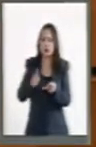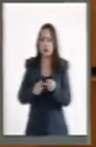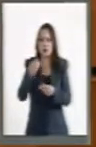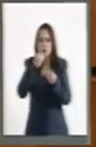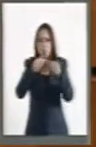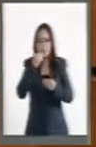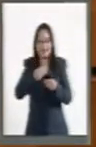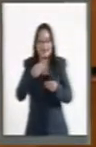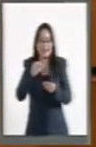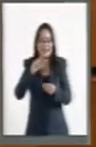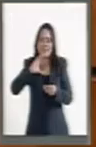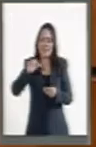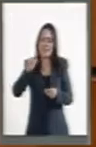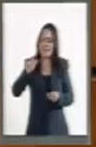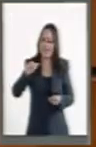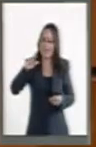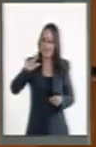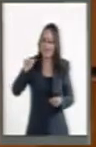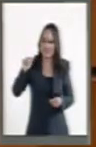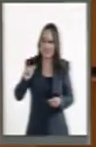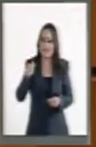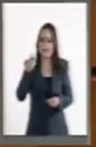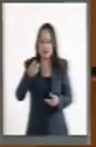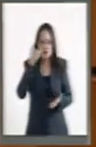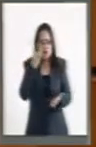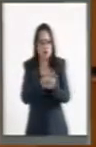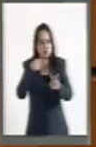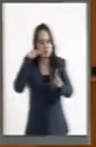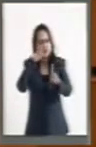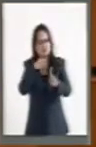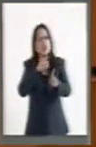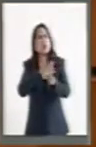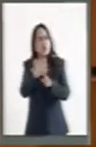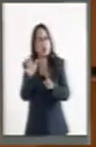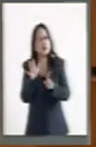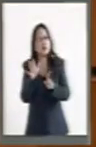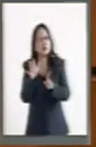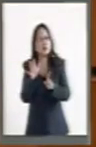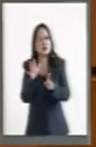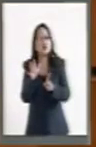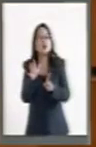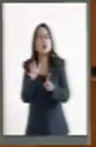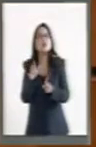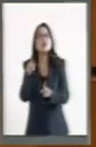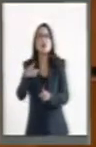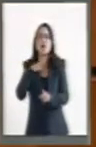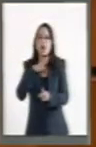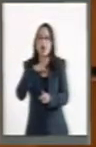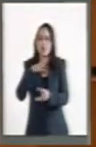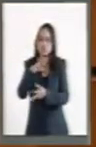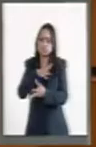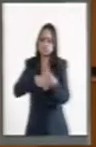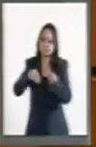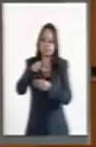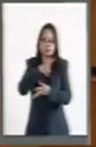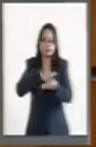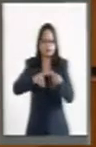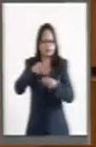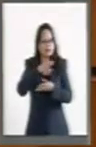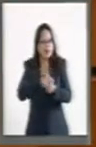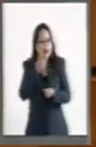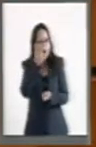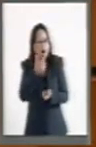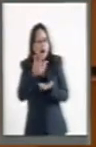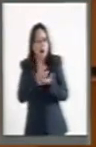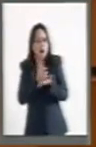alimentos chatarra, con un único objetivo: tener financiamiento adicional en